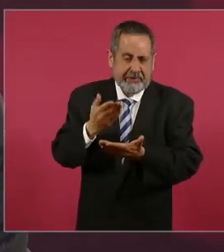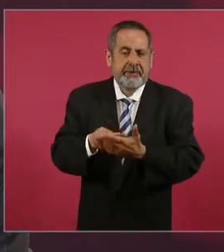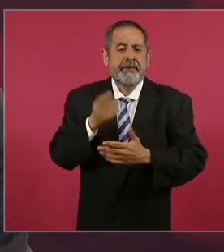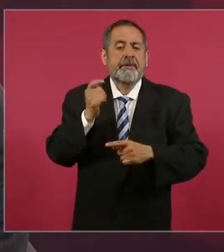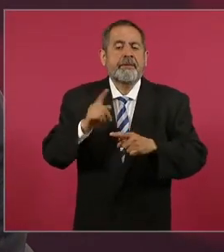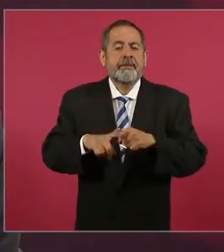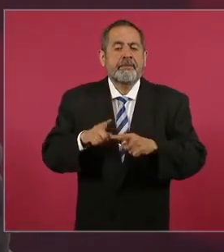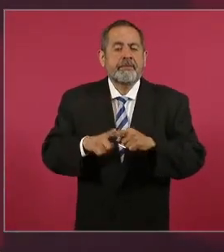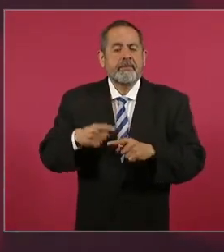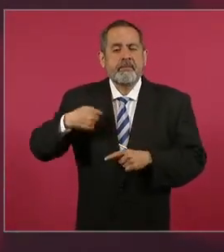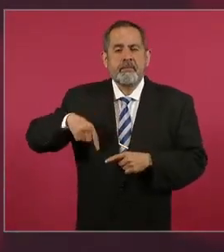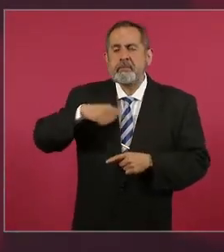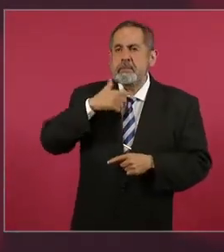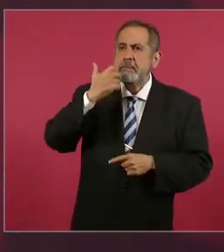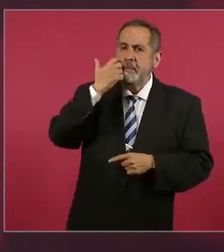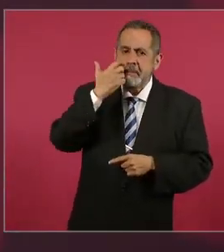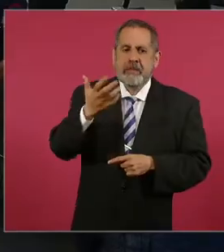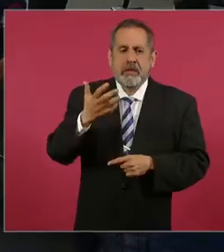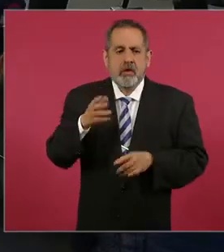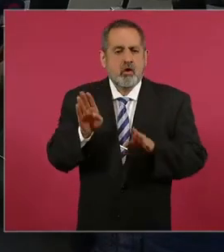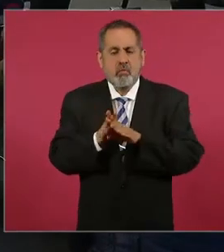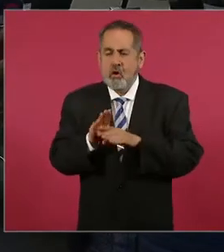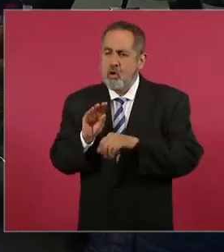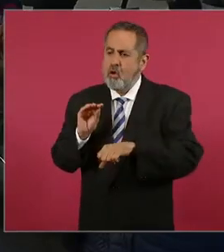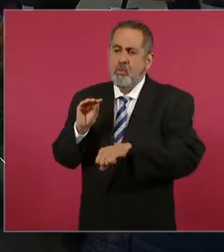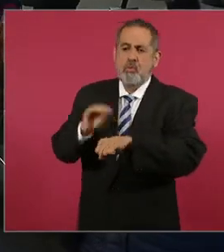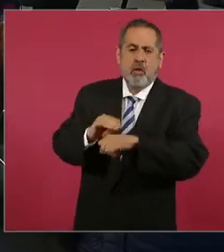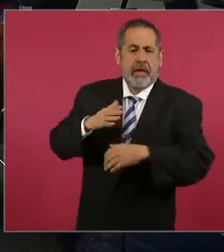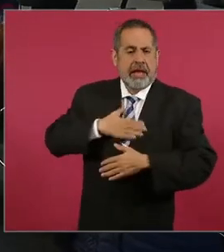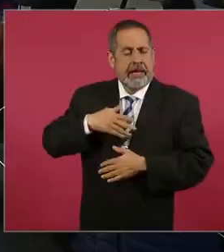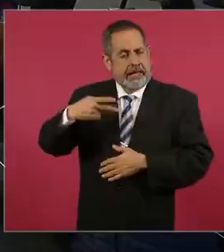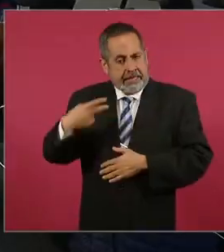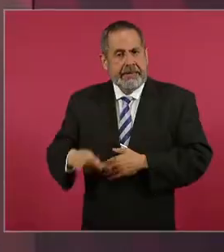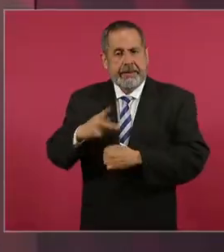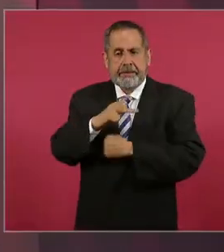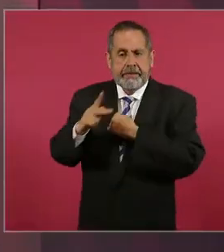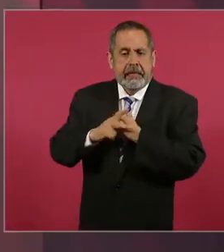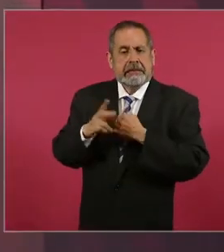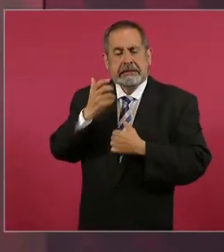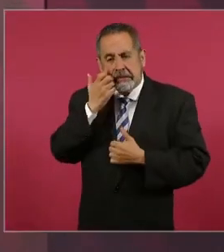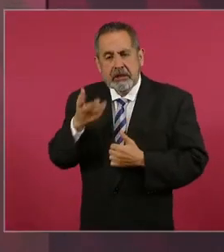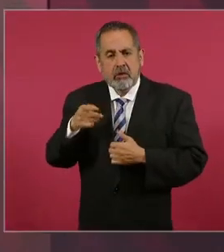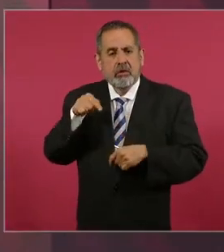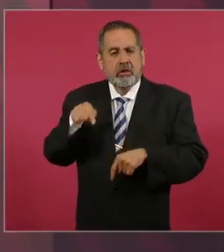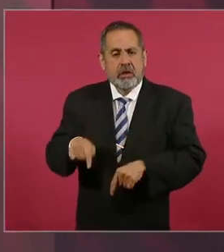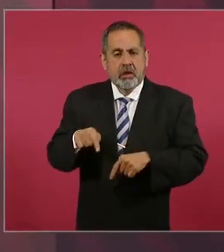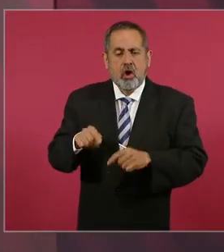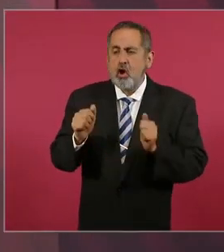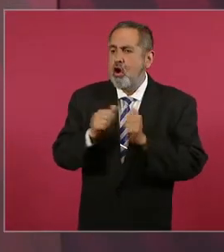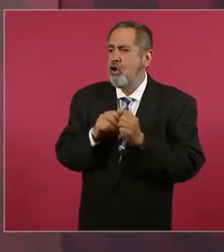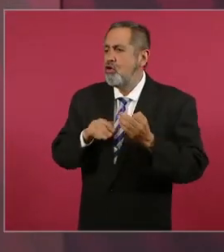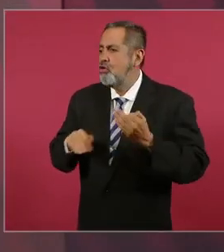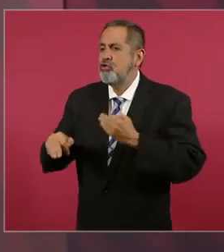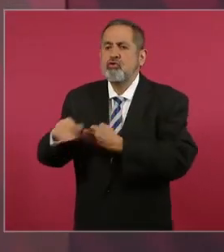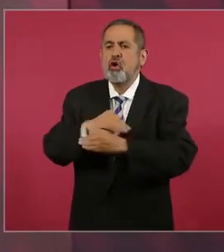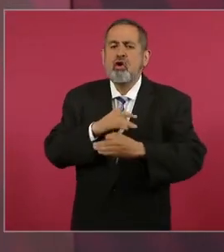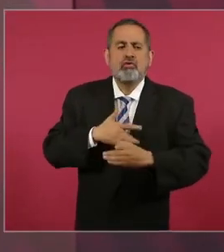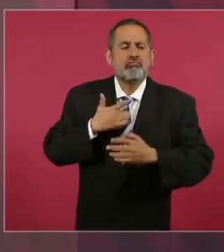de que aspirábamos a establecer en nuestro país un estado de bienestar.